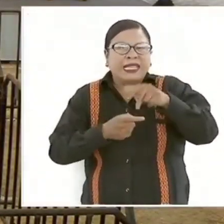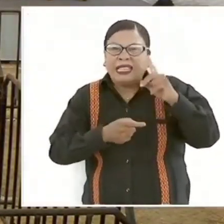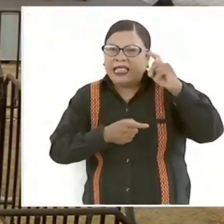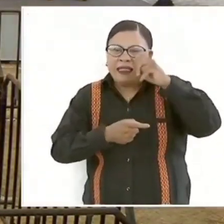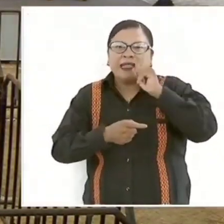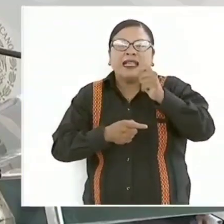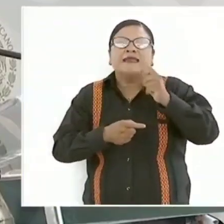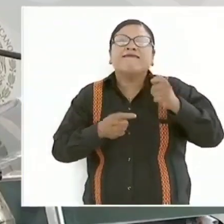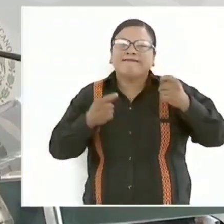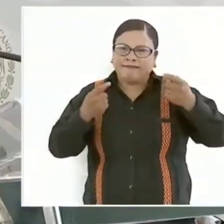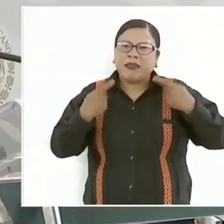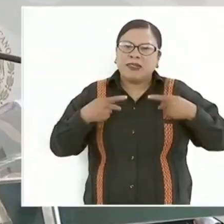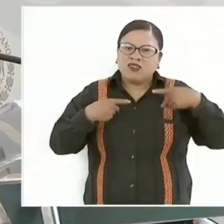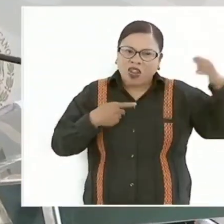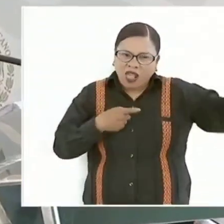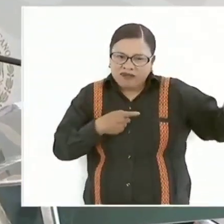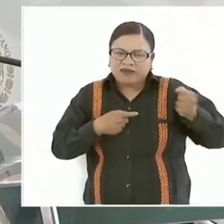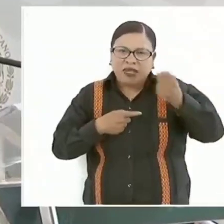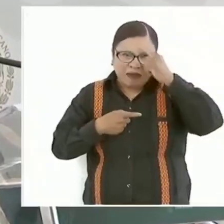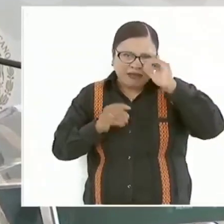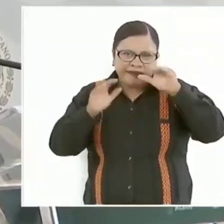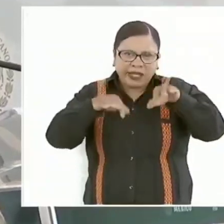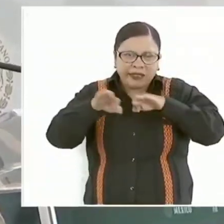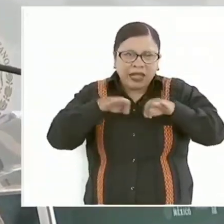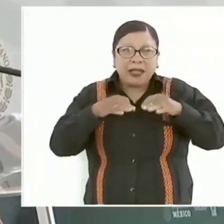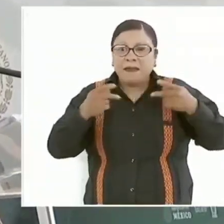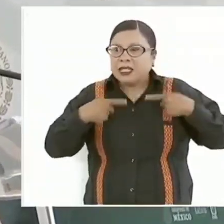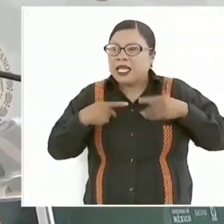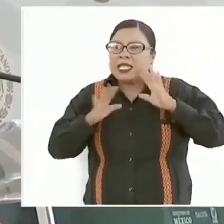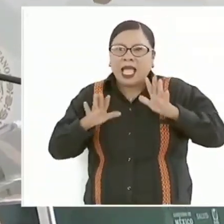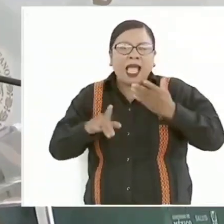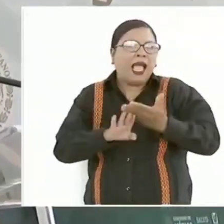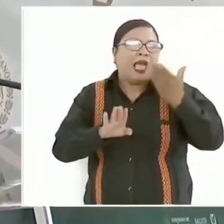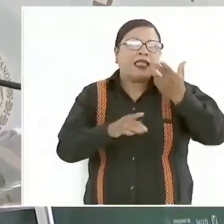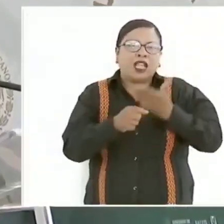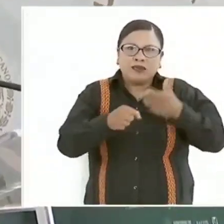conseguir, personal. Y empezamos buscando a la gente que ya había estado en el